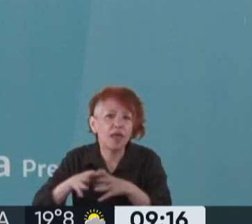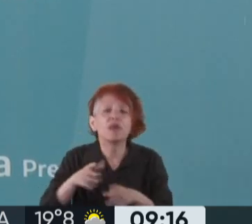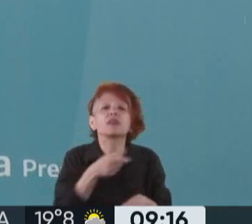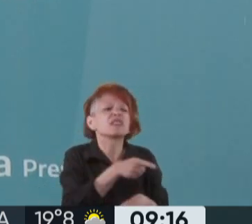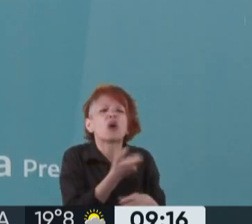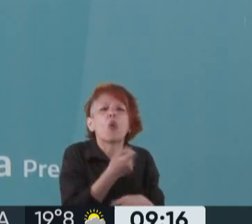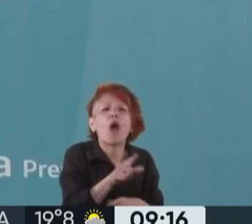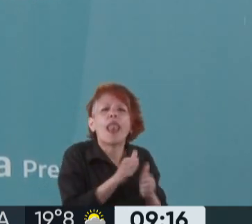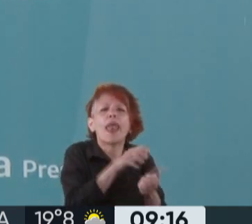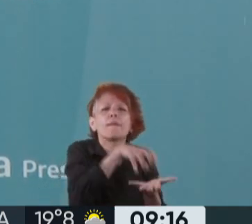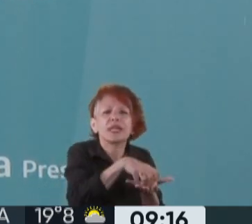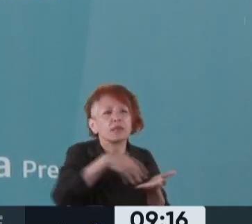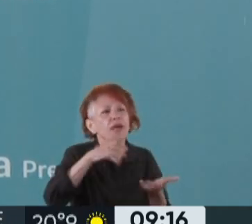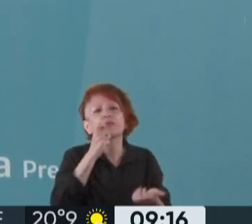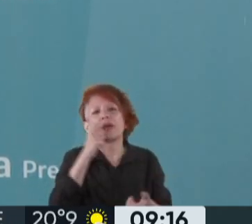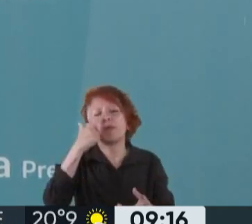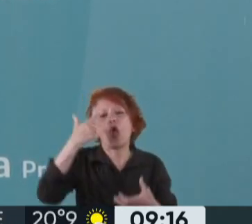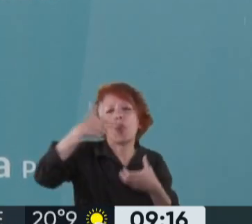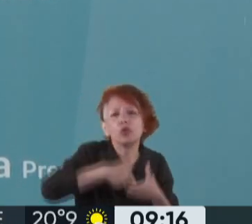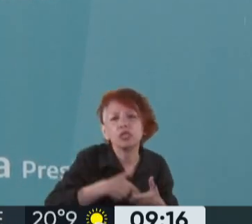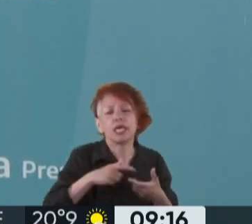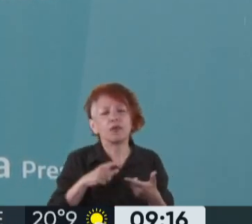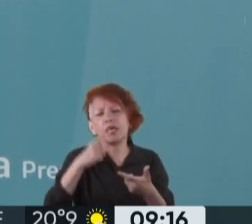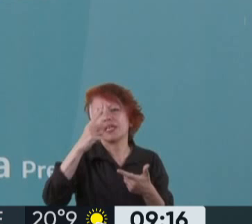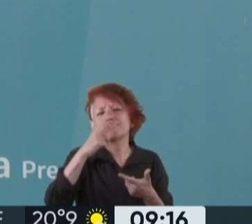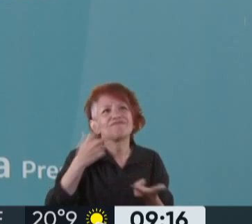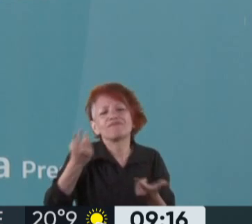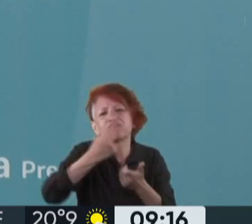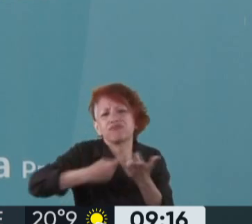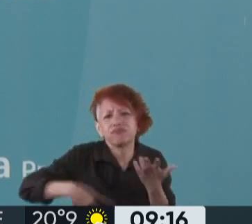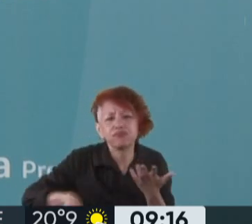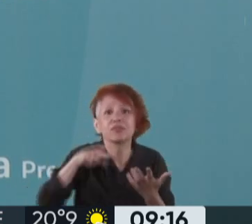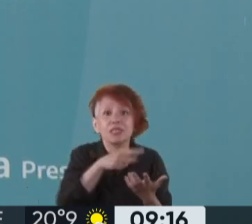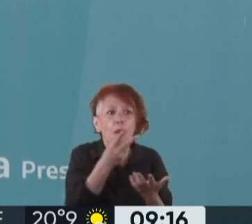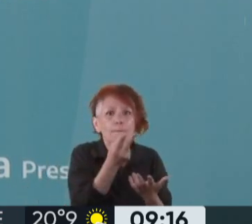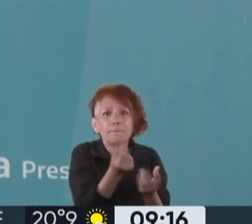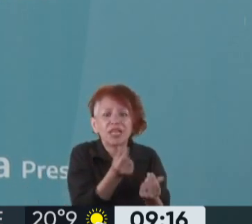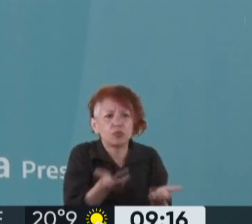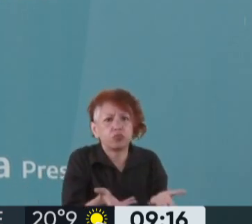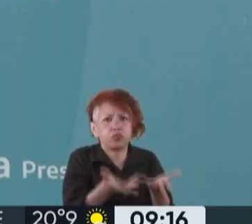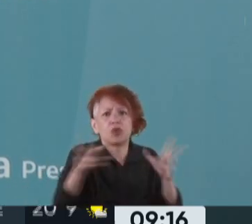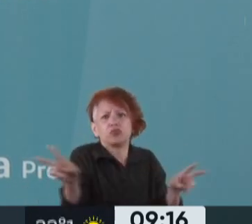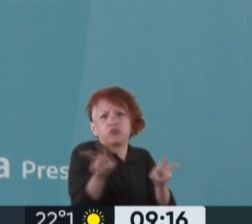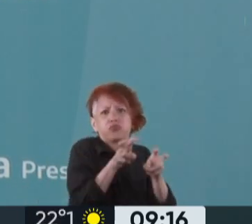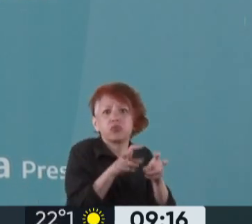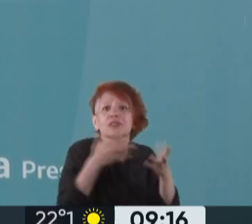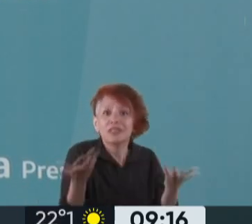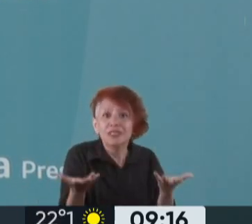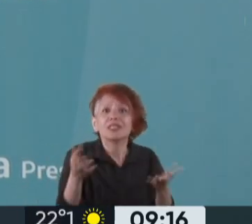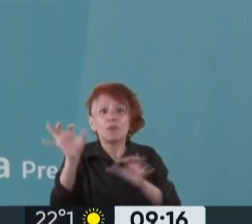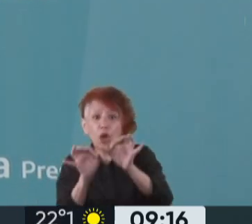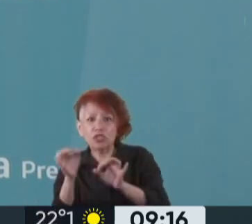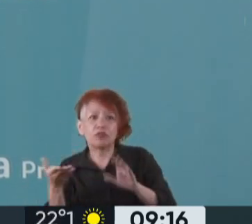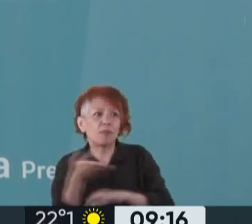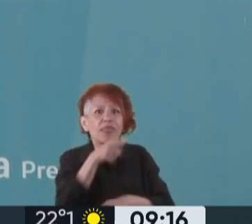empresas relacionadas con los combustibles, la energía y las commodities que han disparado sus precios en el mundo, puedan hacer el aporte a través de